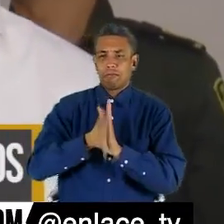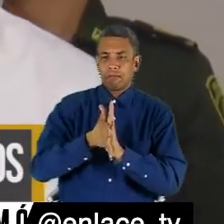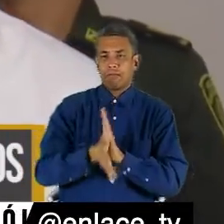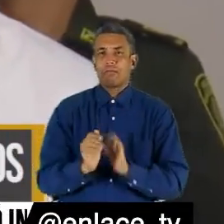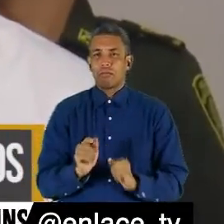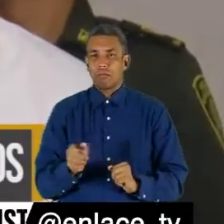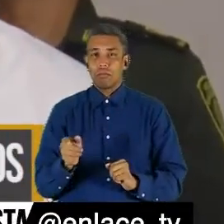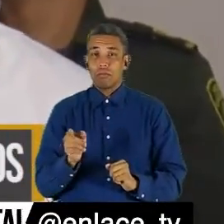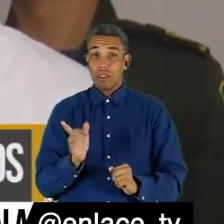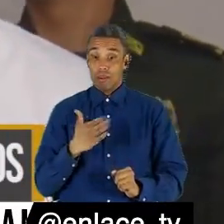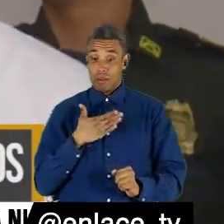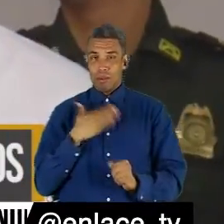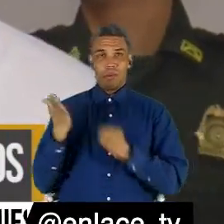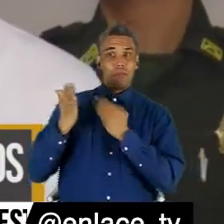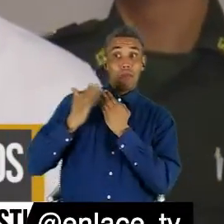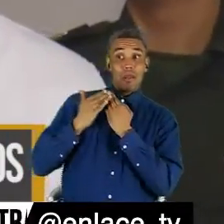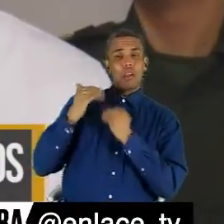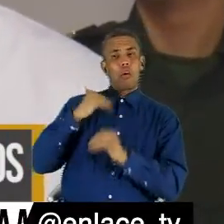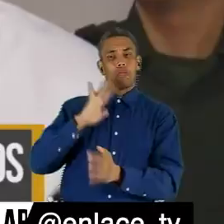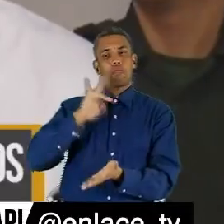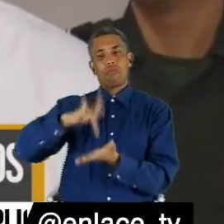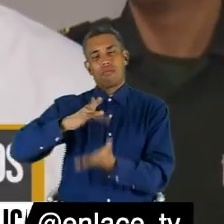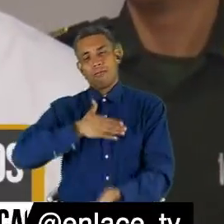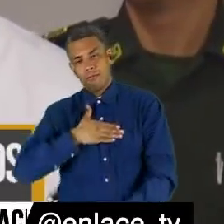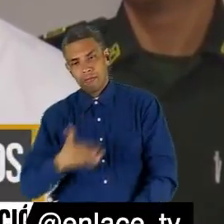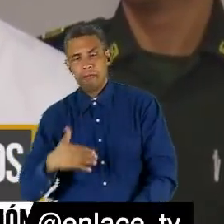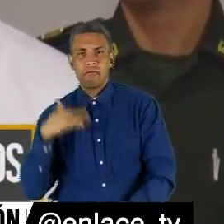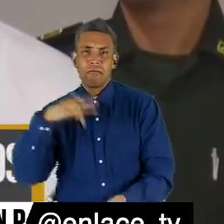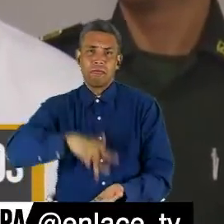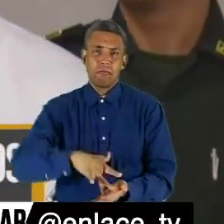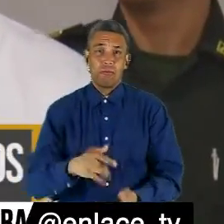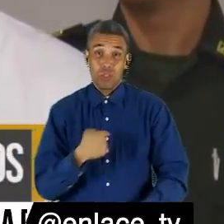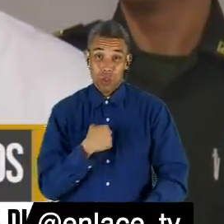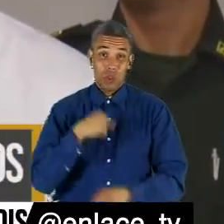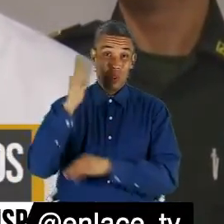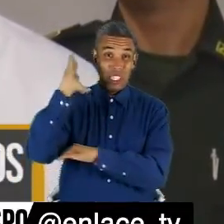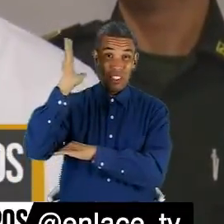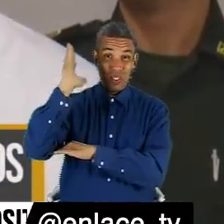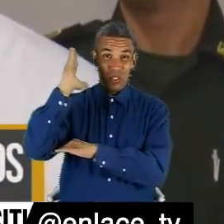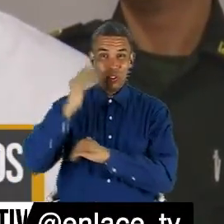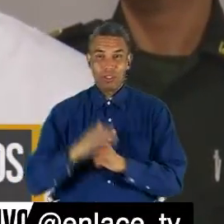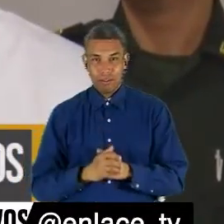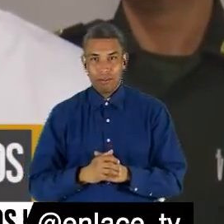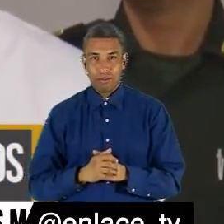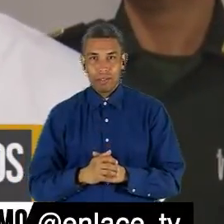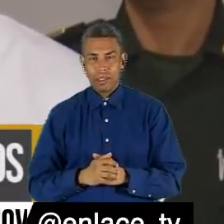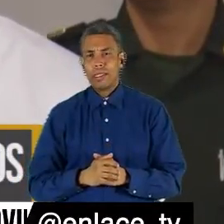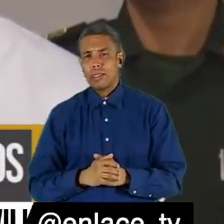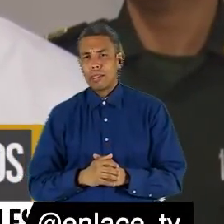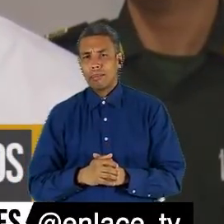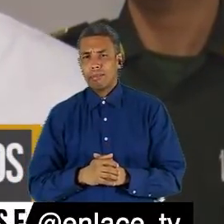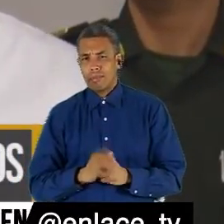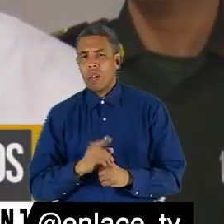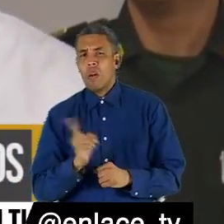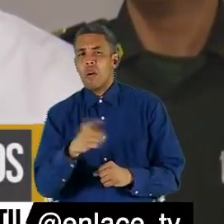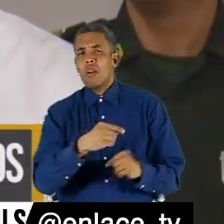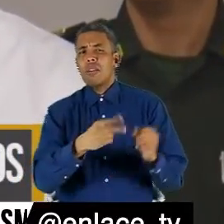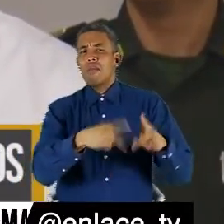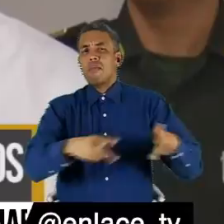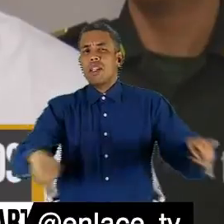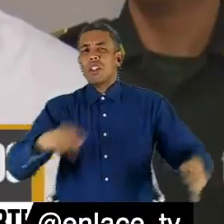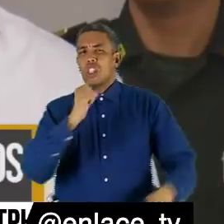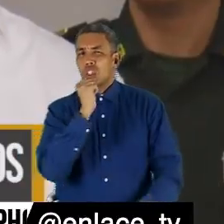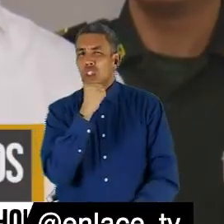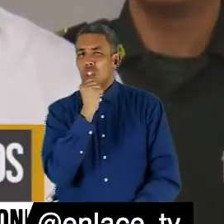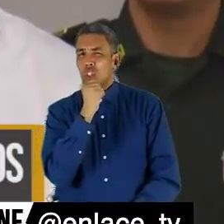invitados a participar de esto. Decía ahora en mi discurso que el sufrimiento y el daño con este tipo